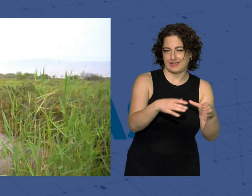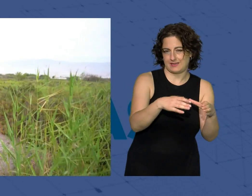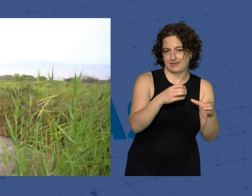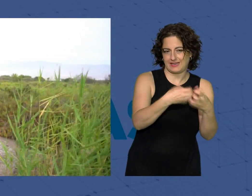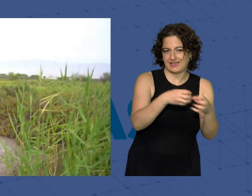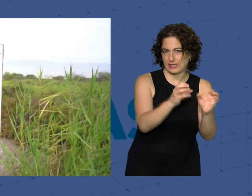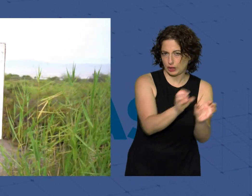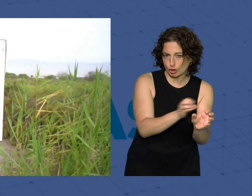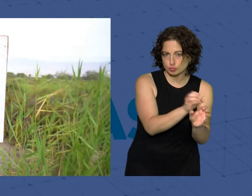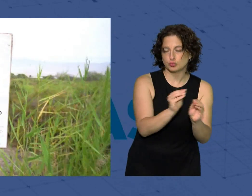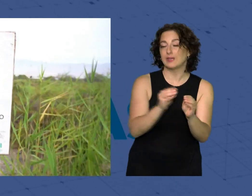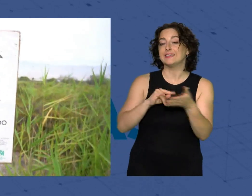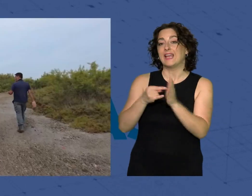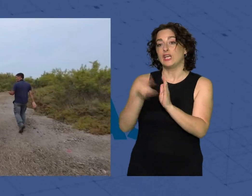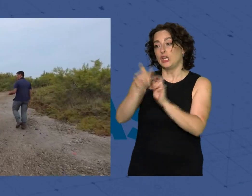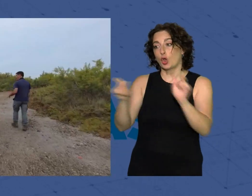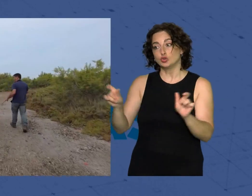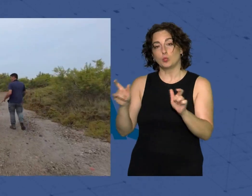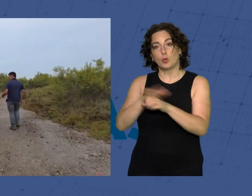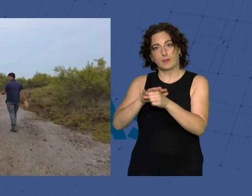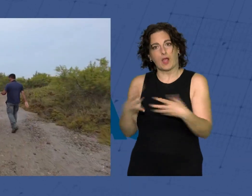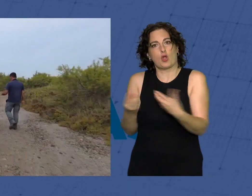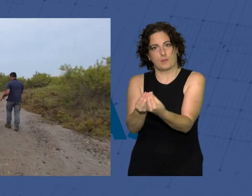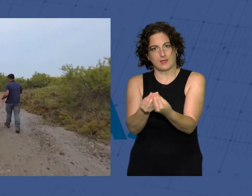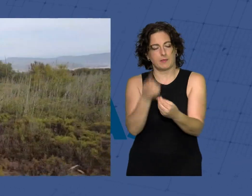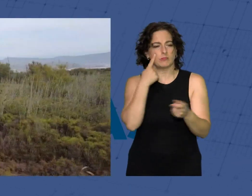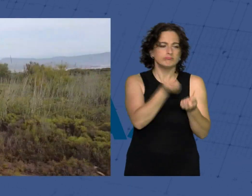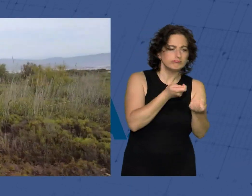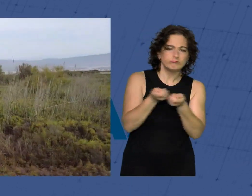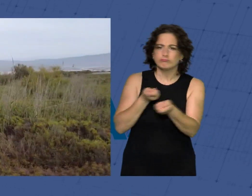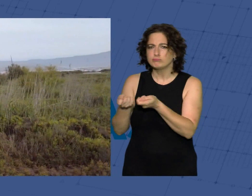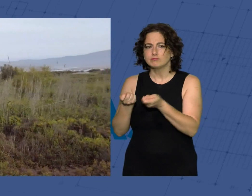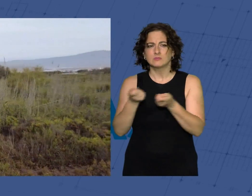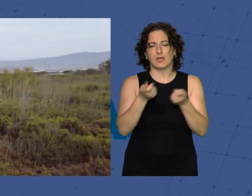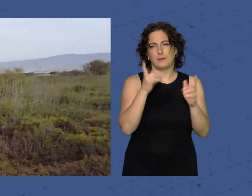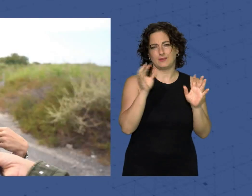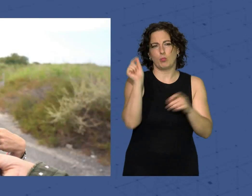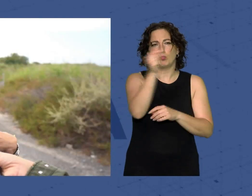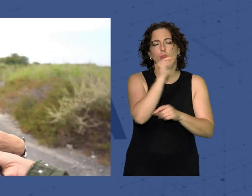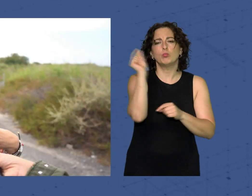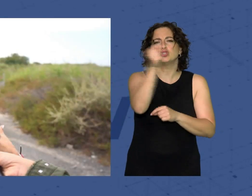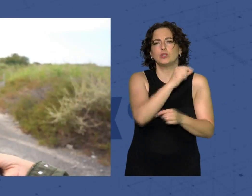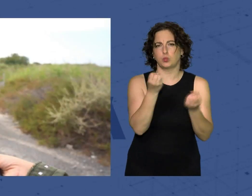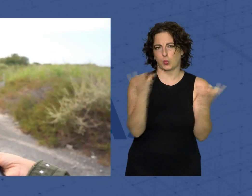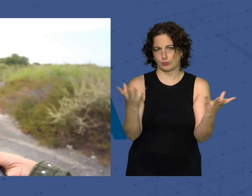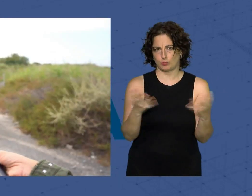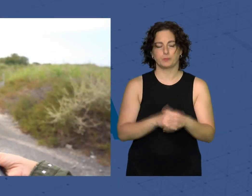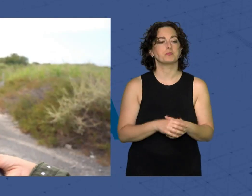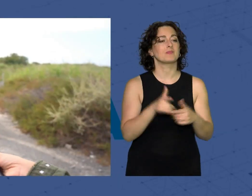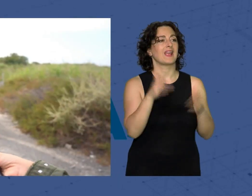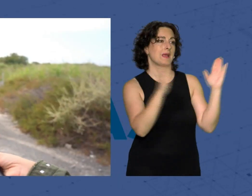técnicos municipales en una visita técnica para monitorear las poblaciones de mosquitos. Estamos en una época